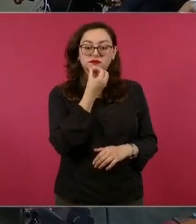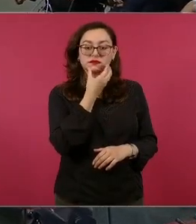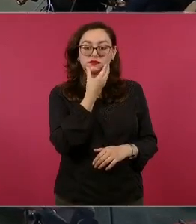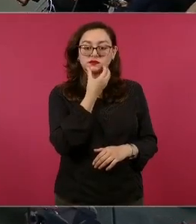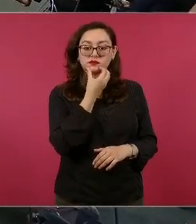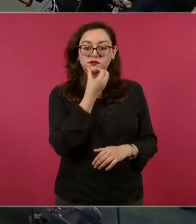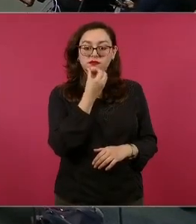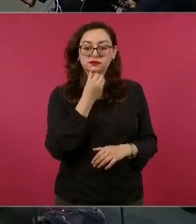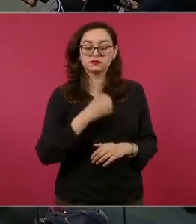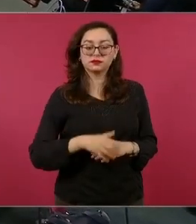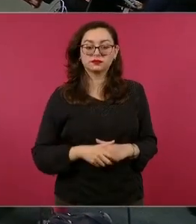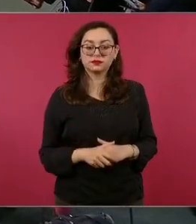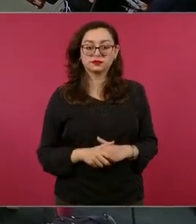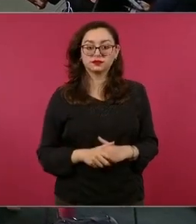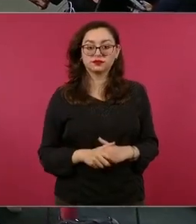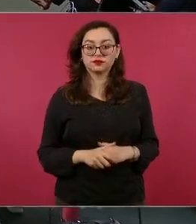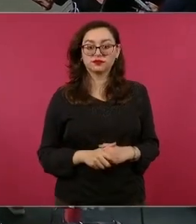se pedía.